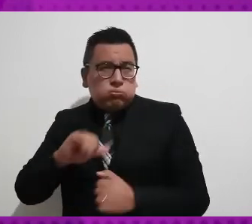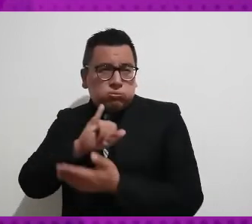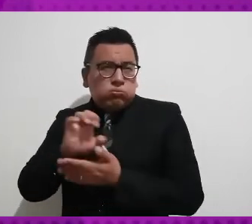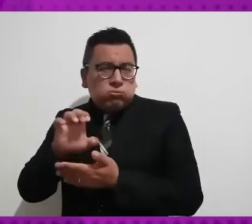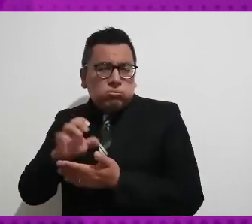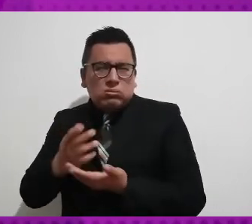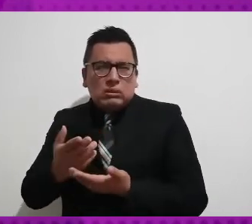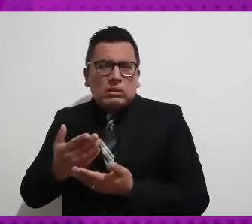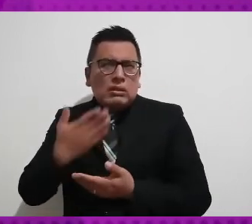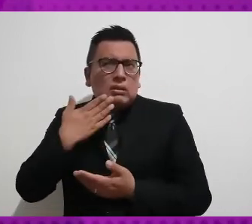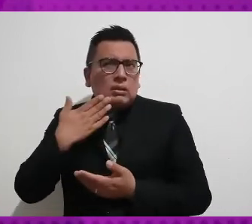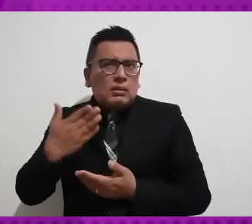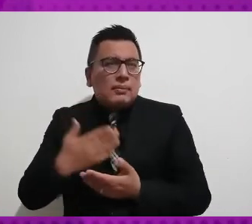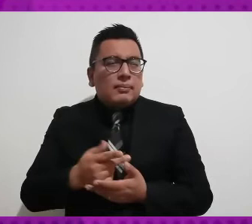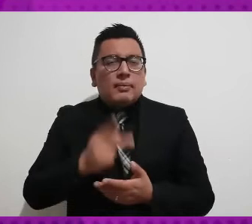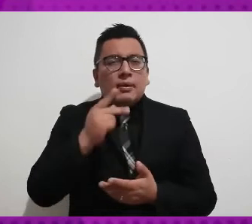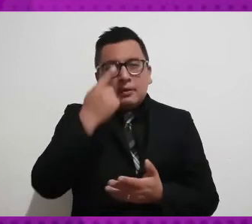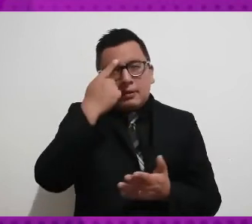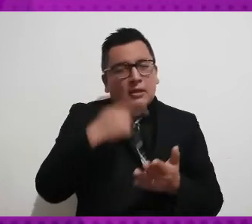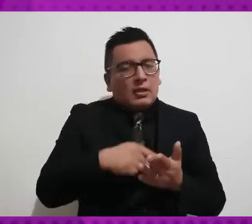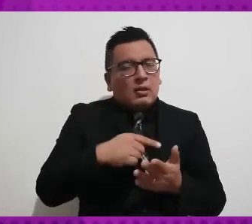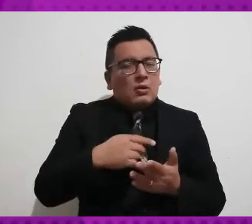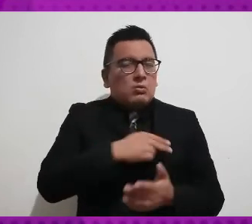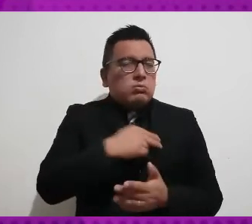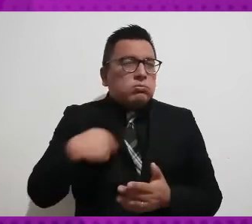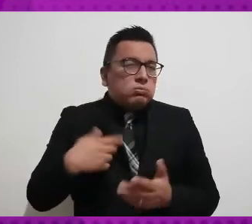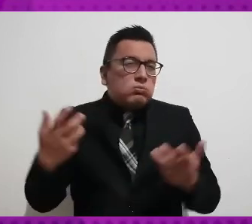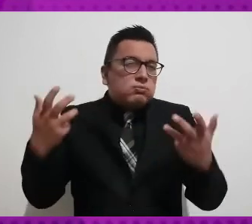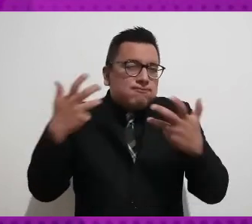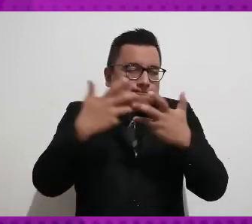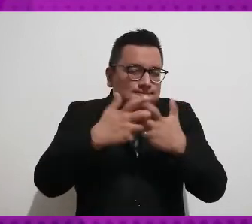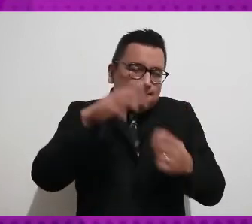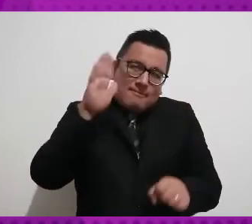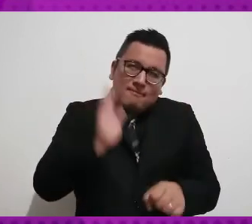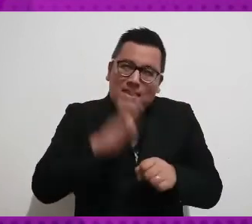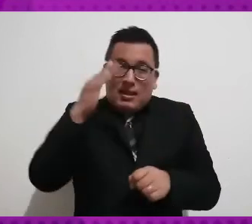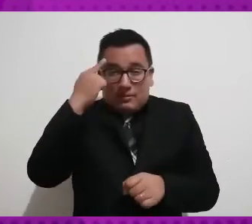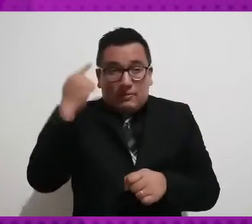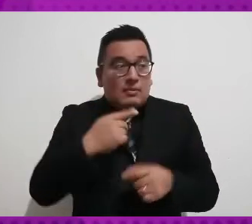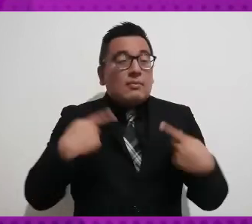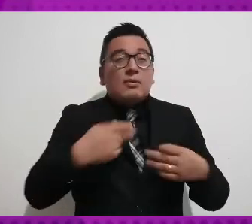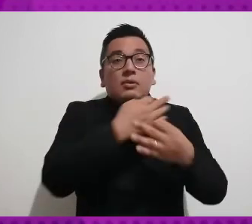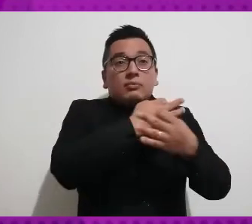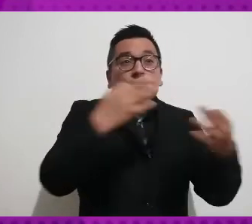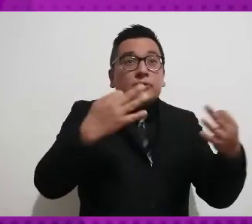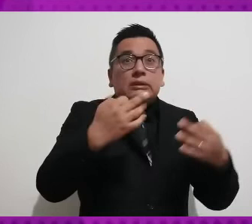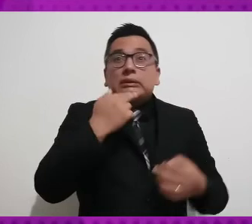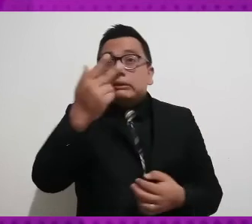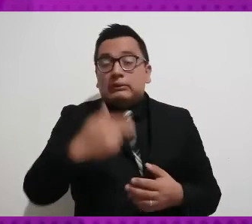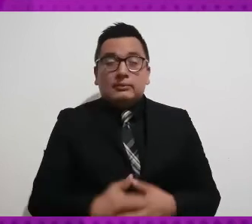que podría dar una relación adecuada que tenga en la mira informar a la ciudadanía con oportunidad y hacerlo